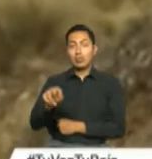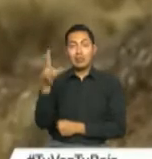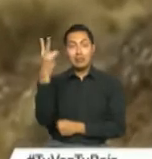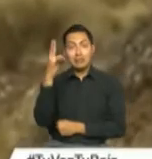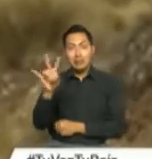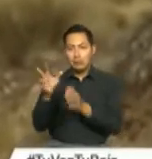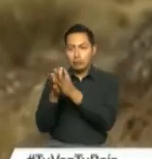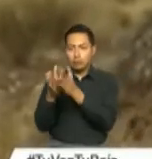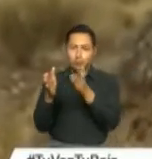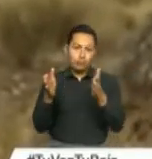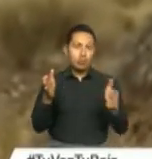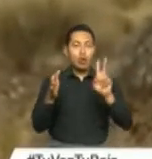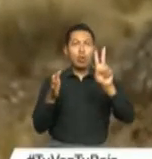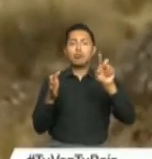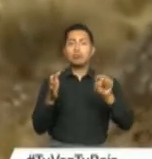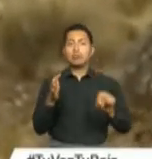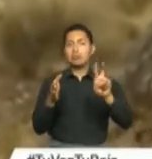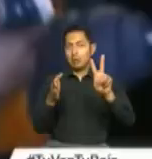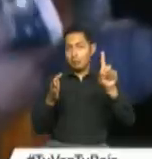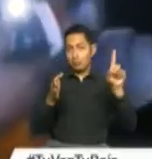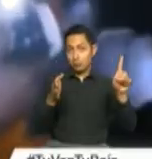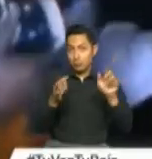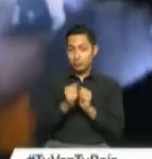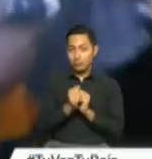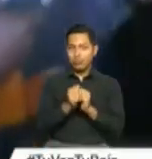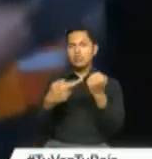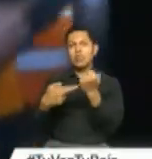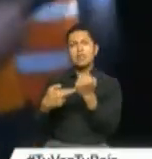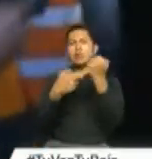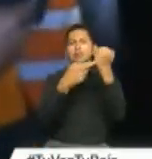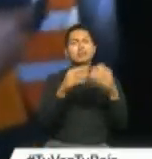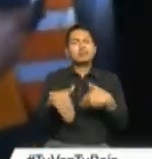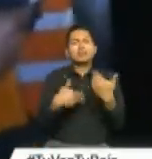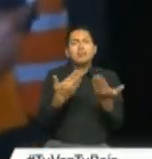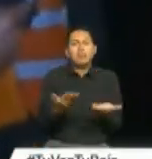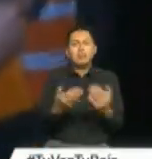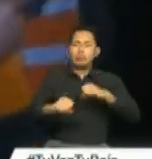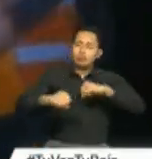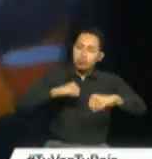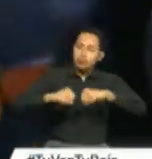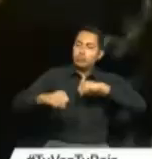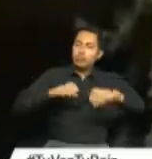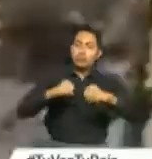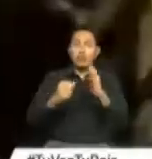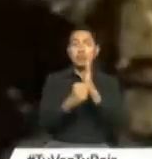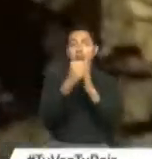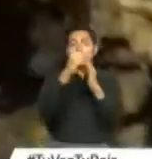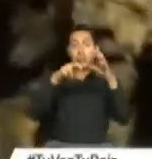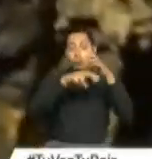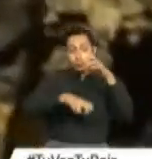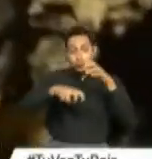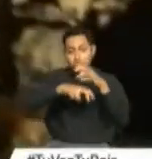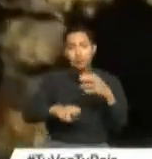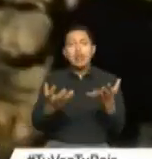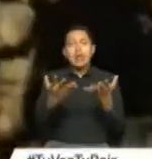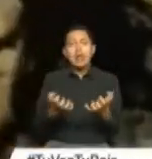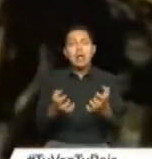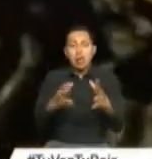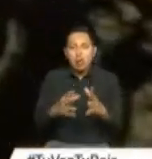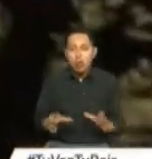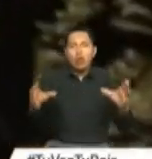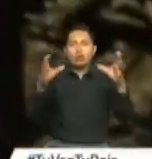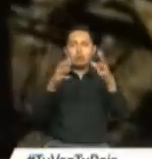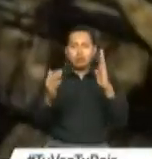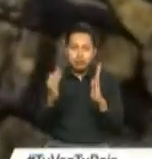2017-2021. Estos recursos son producto de la gestión del Ministerio de Minería en la reactivación de este sector productivo. Así